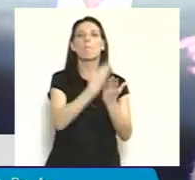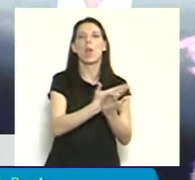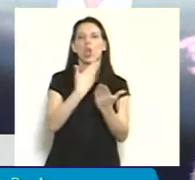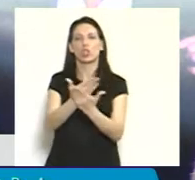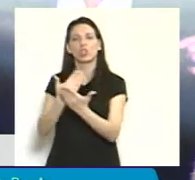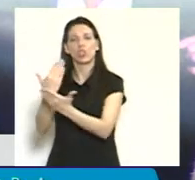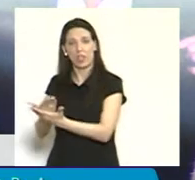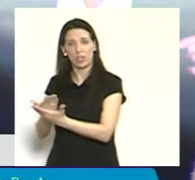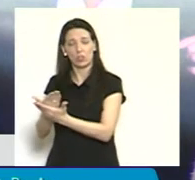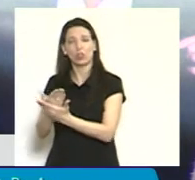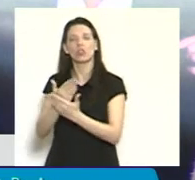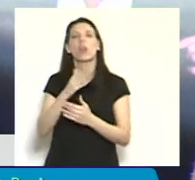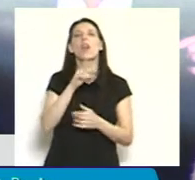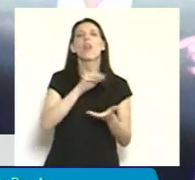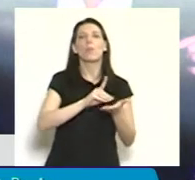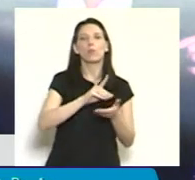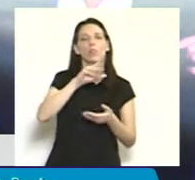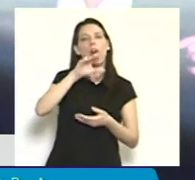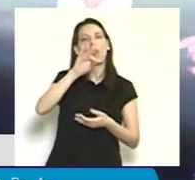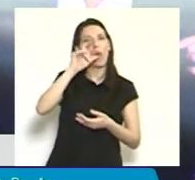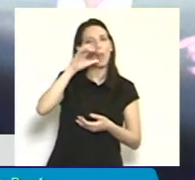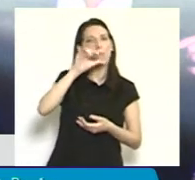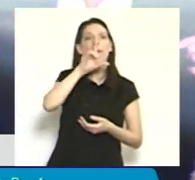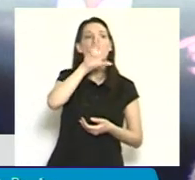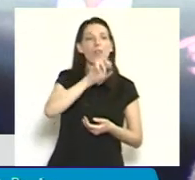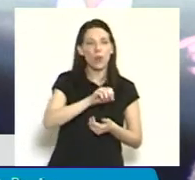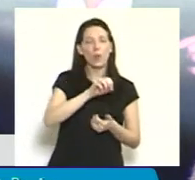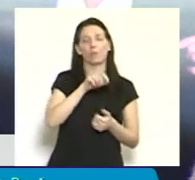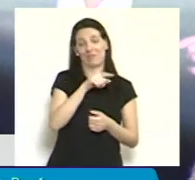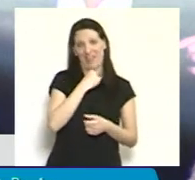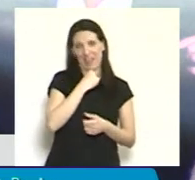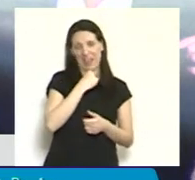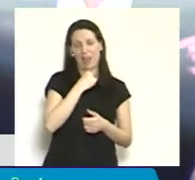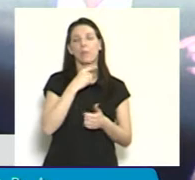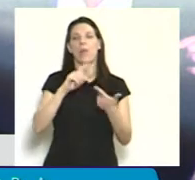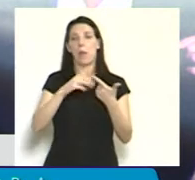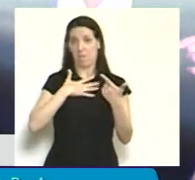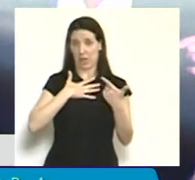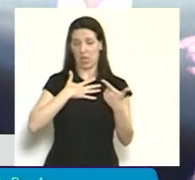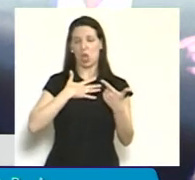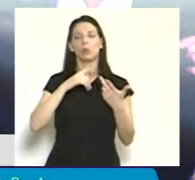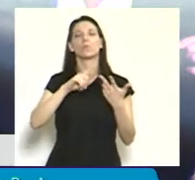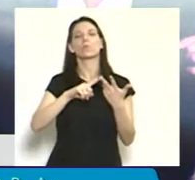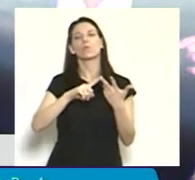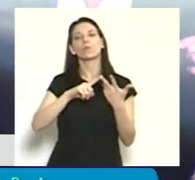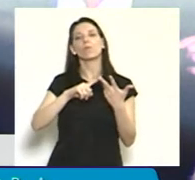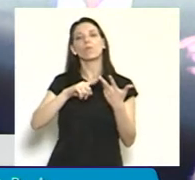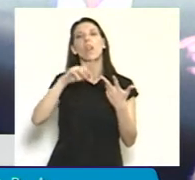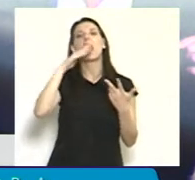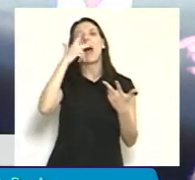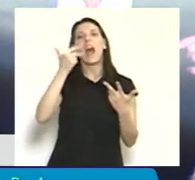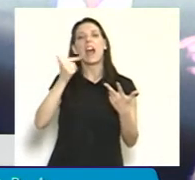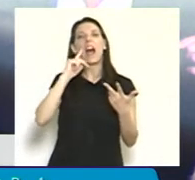del diputado de Pedro, el de quien era diputado de Pedro, el mío y el de los diputados Hapkin